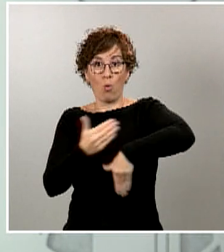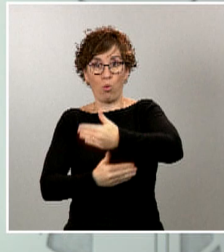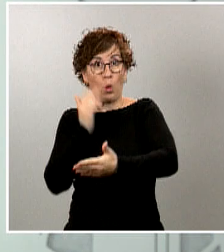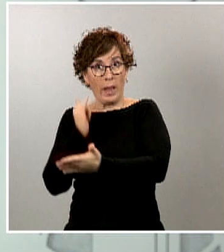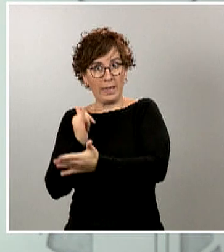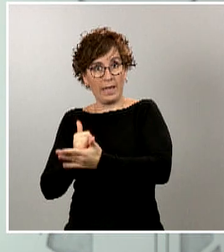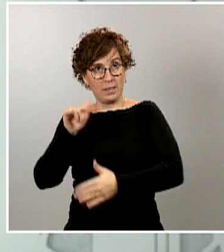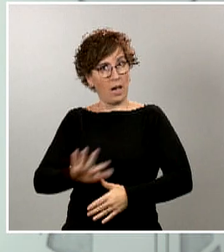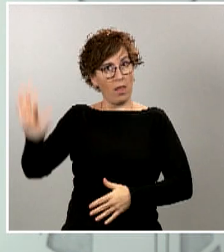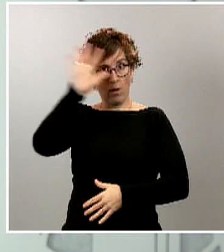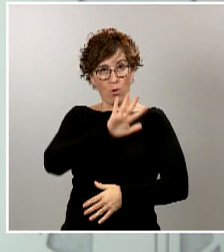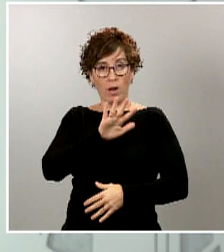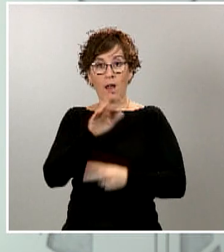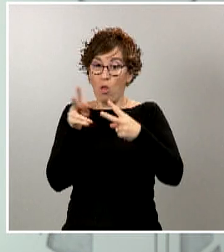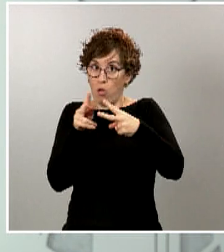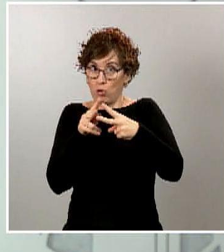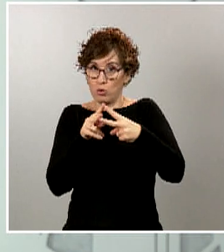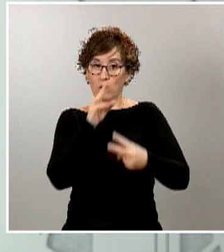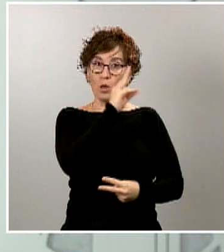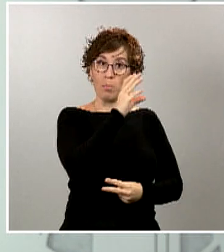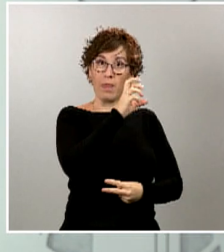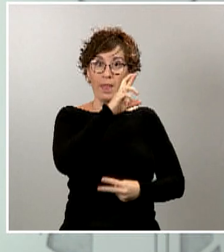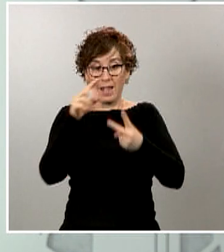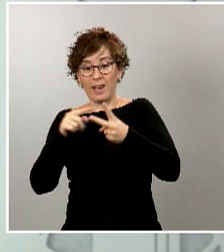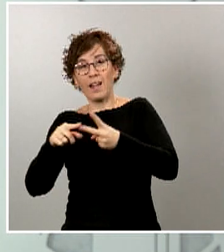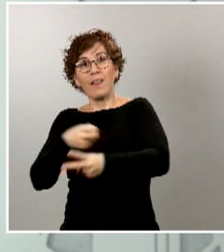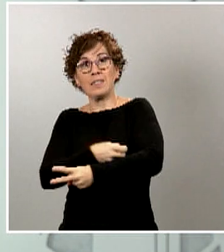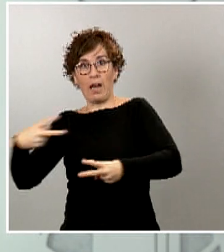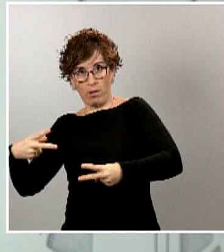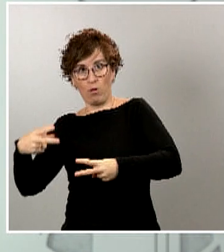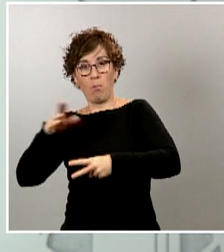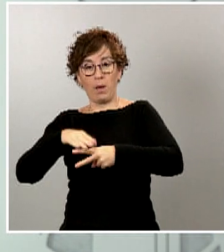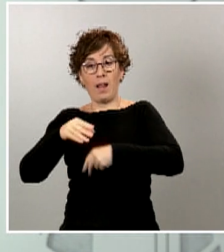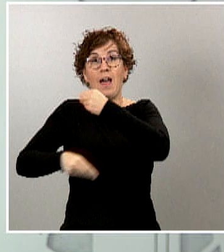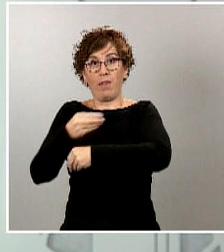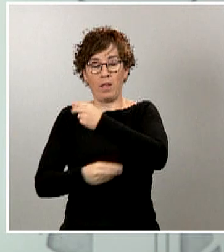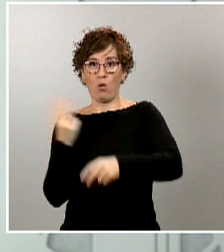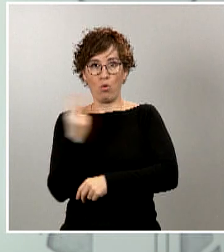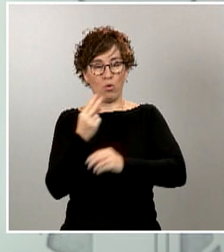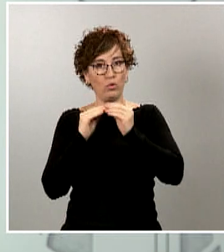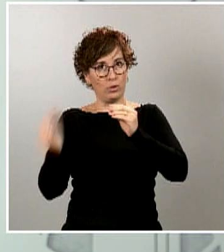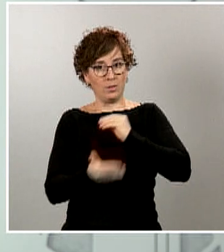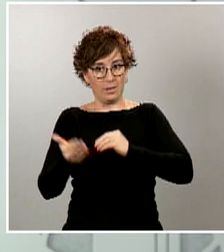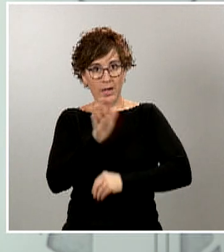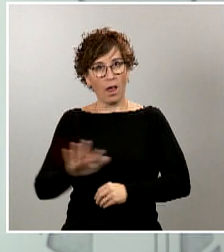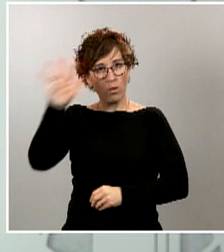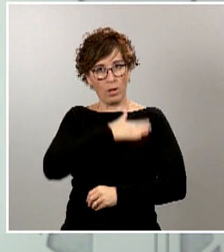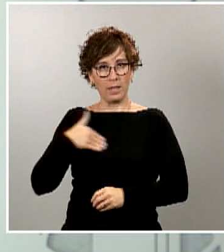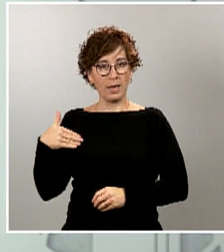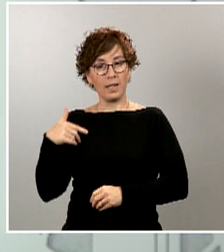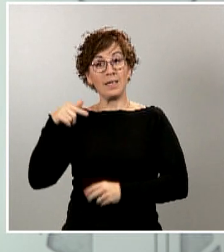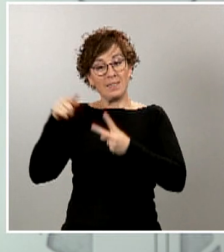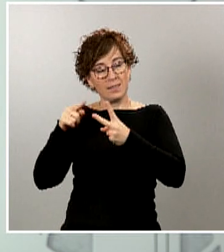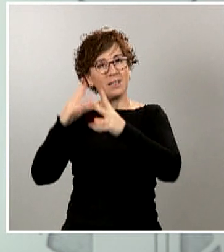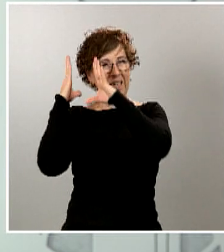las PCRs como de los kits de extracción, que es un elemento necesario para poder practicar estos test. En esto se está poniendo mucho énfasis con la colaboración de